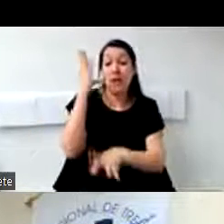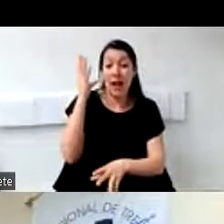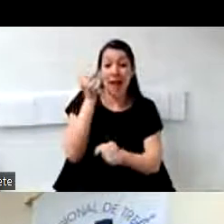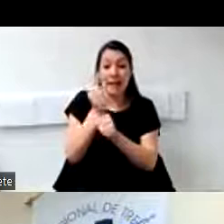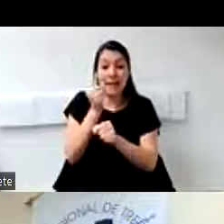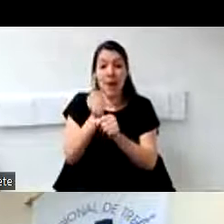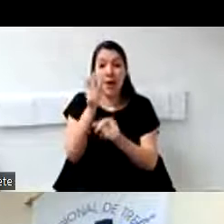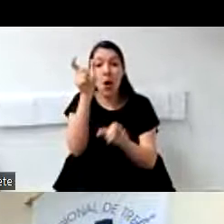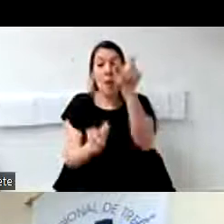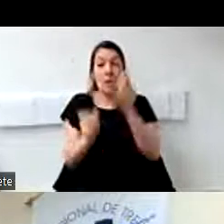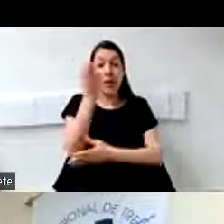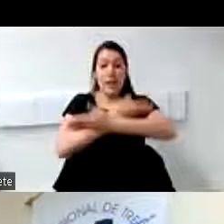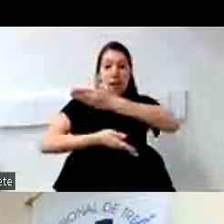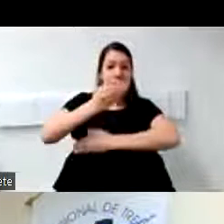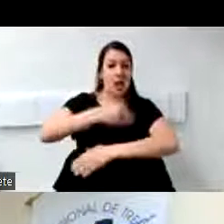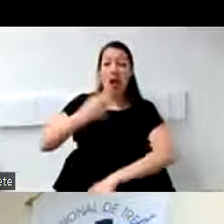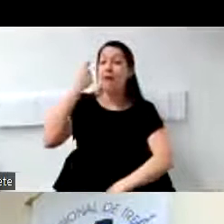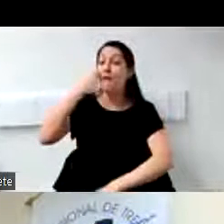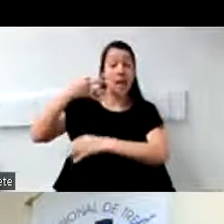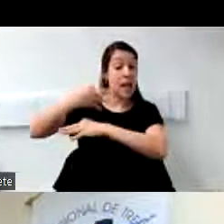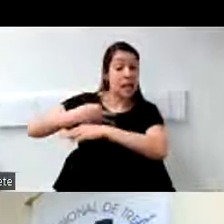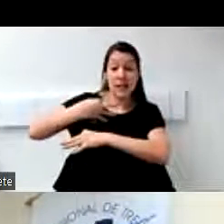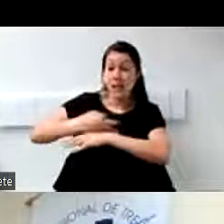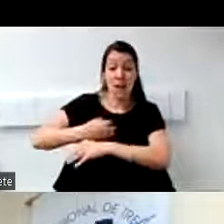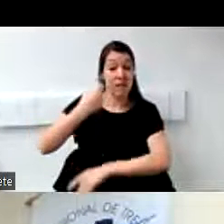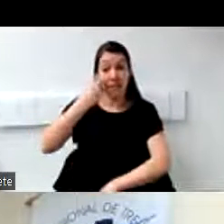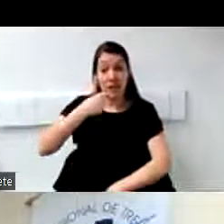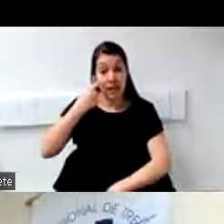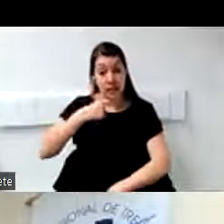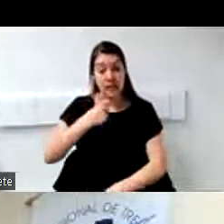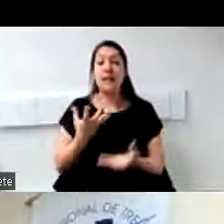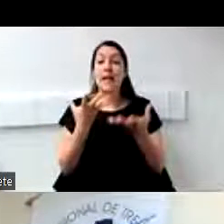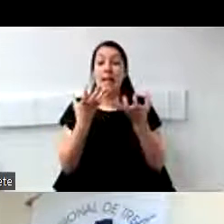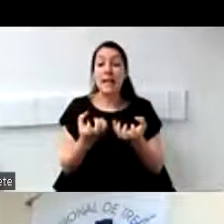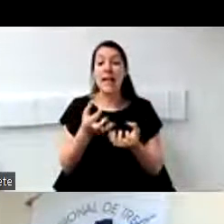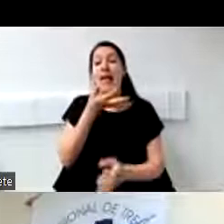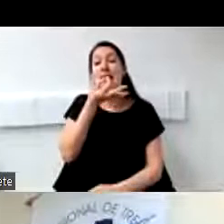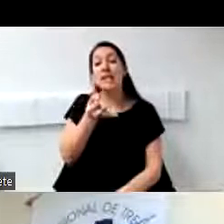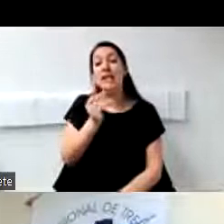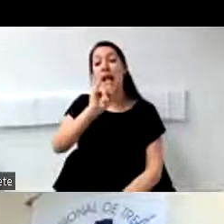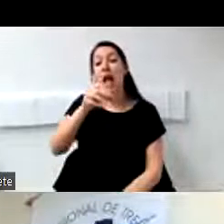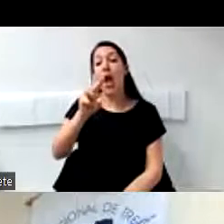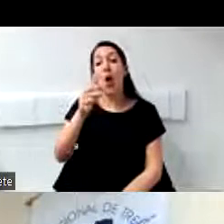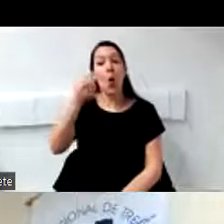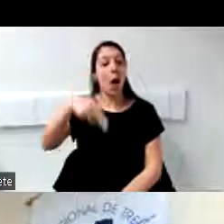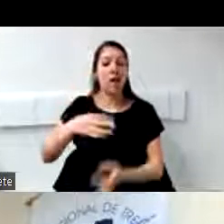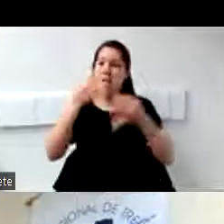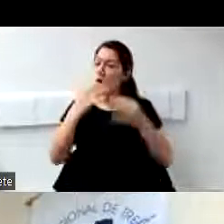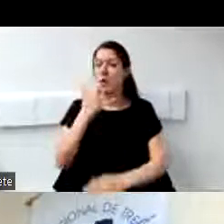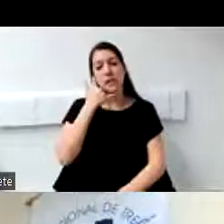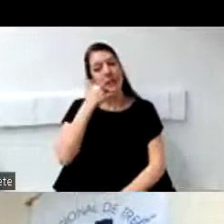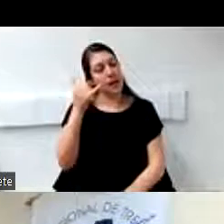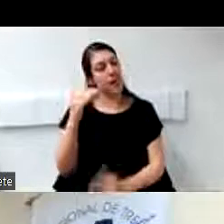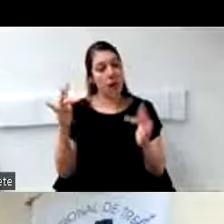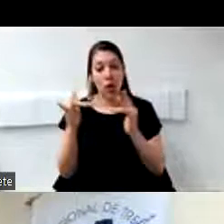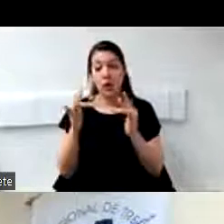personas con una discapacidad. Entonces quería, bueno, decirle a Juan que lo voy a estar llamando porque me gustaría